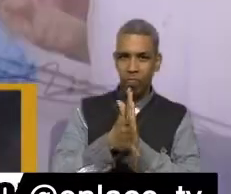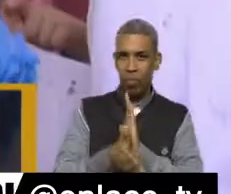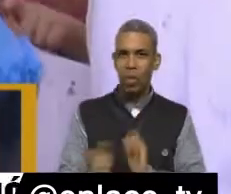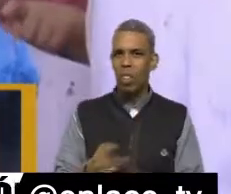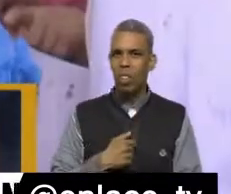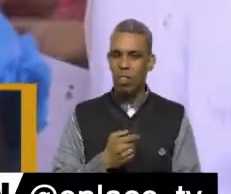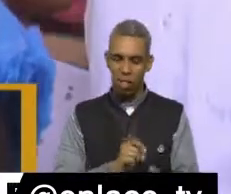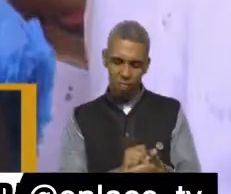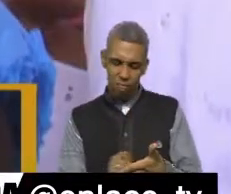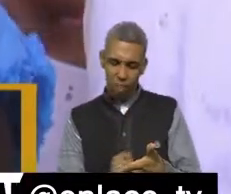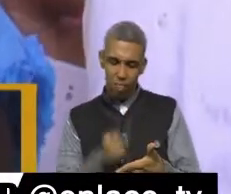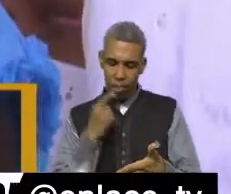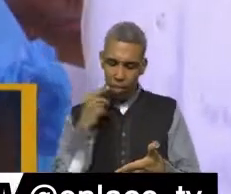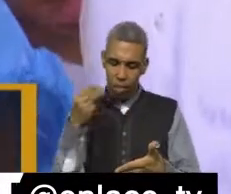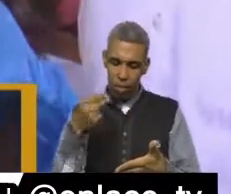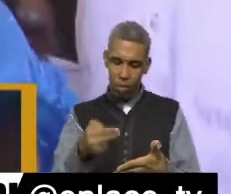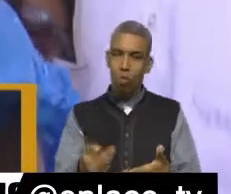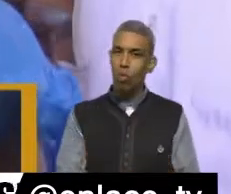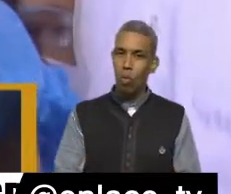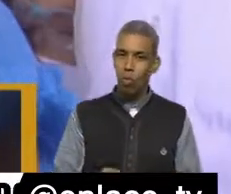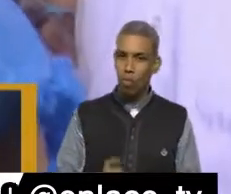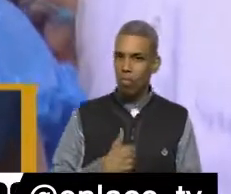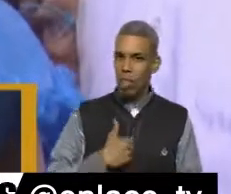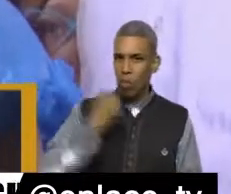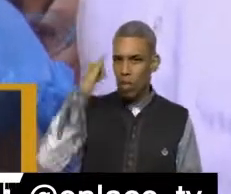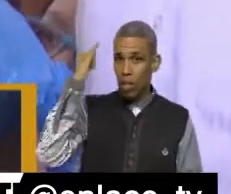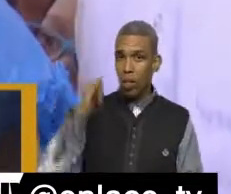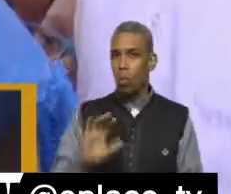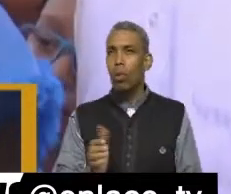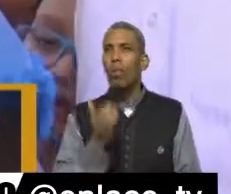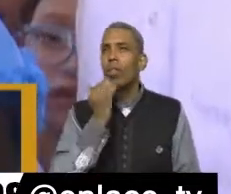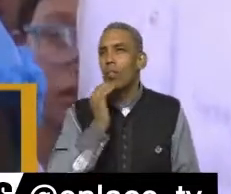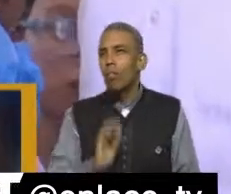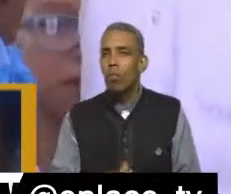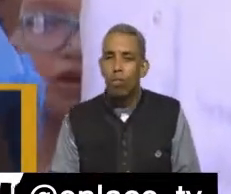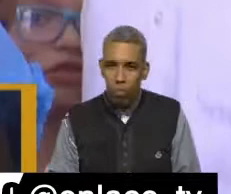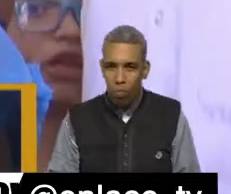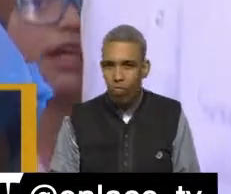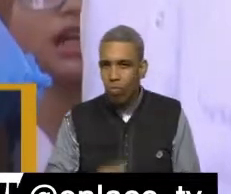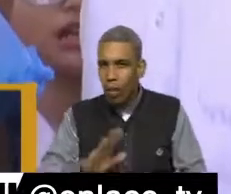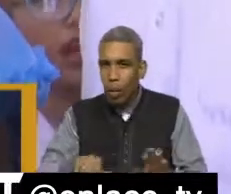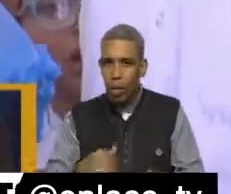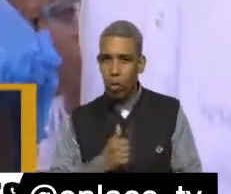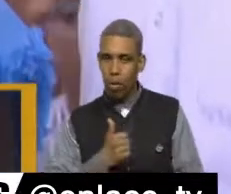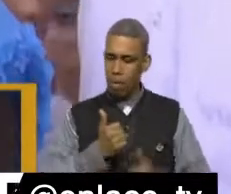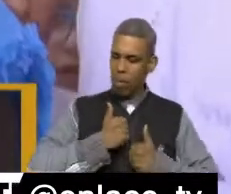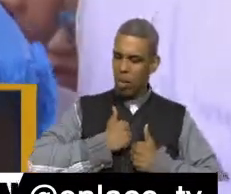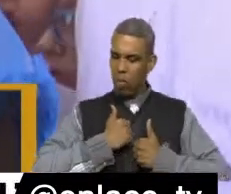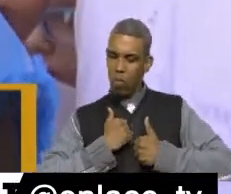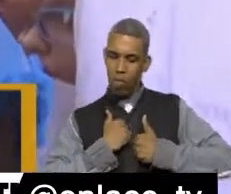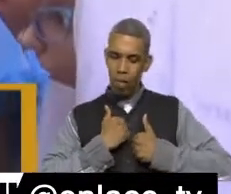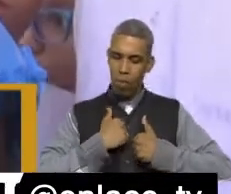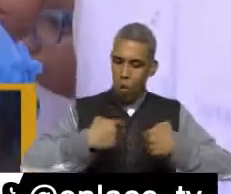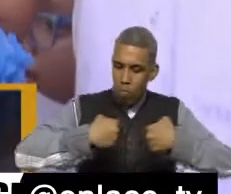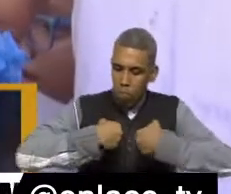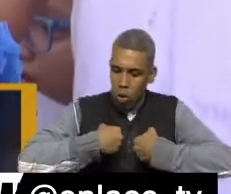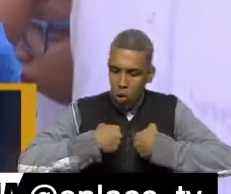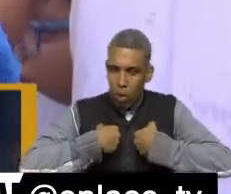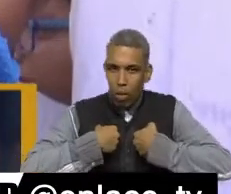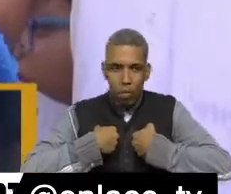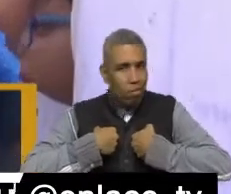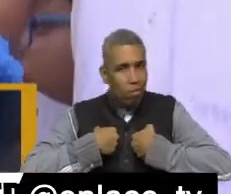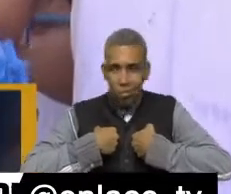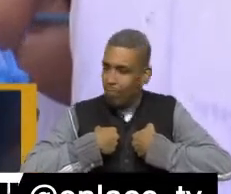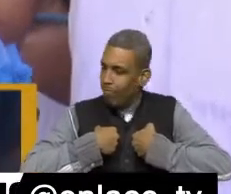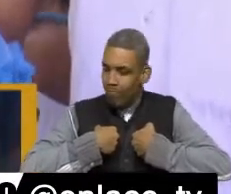cuento. Consiste en que pues a veces nosotros nos fijamos mucho en nuestra apariencia, pero realmente no es lo que importa.